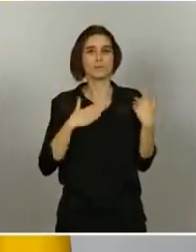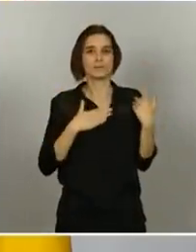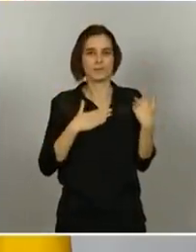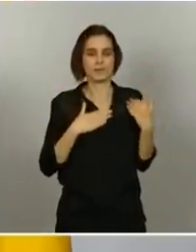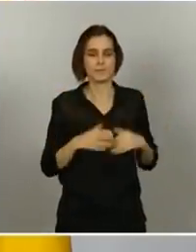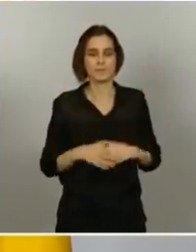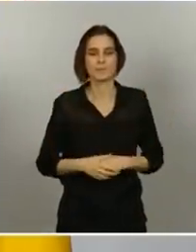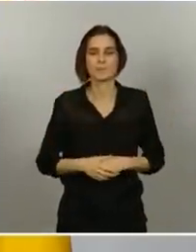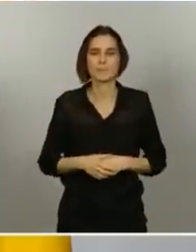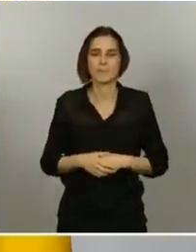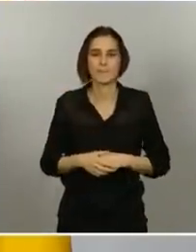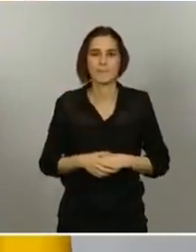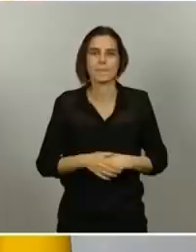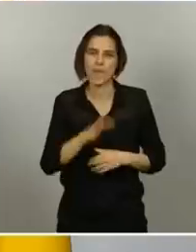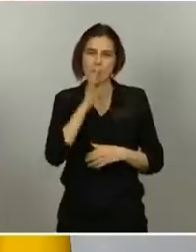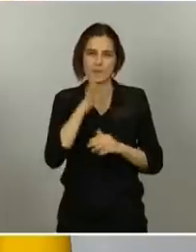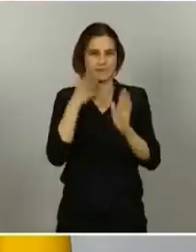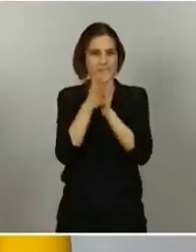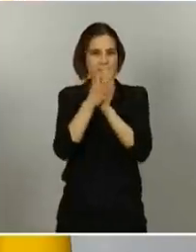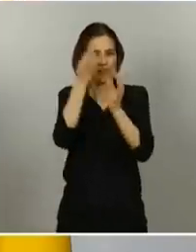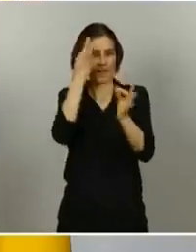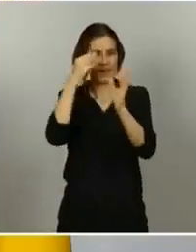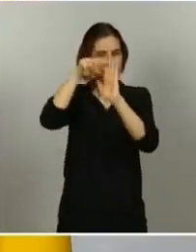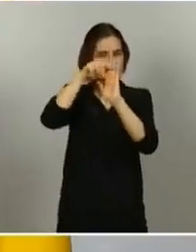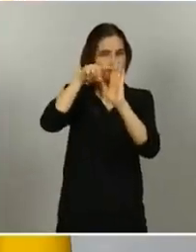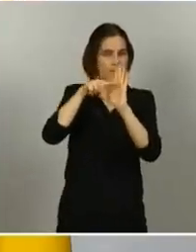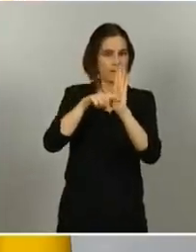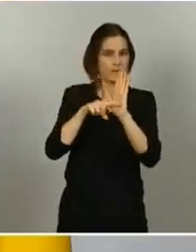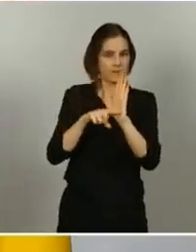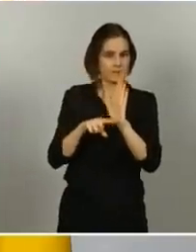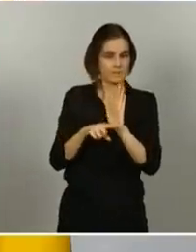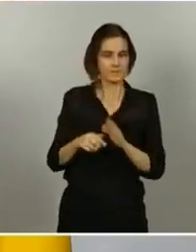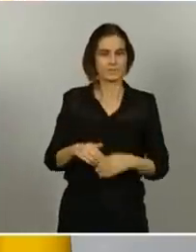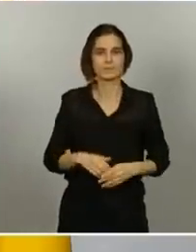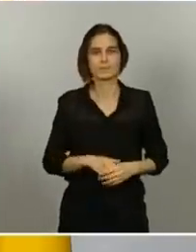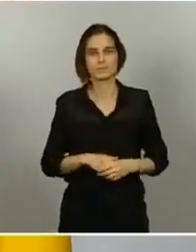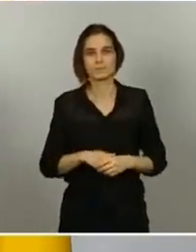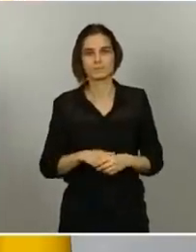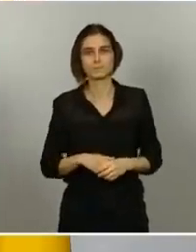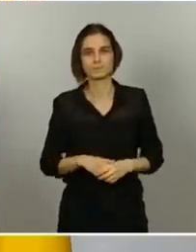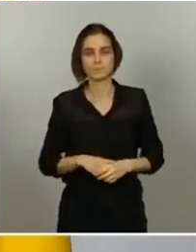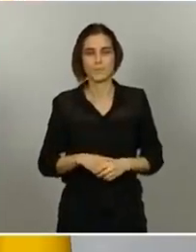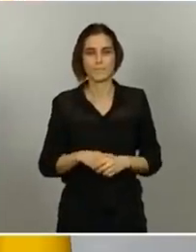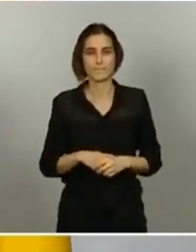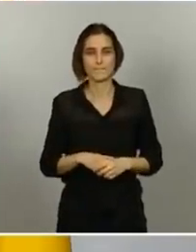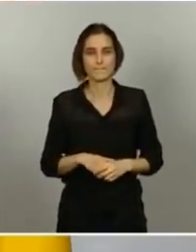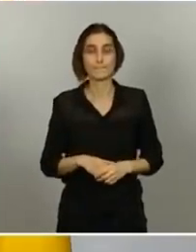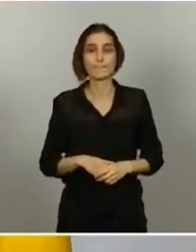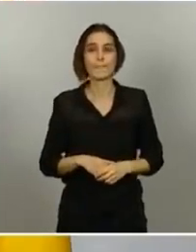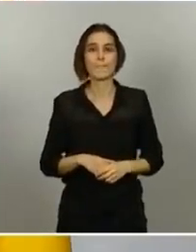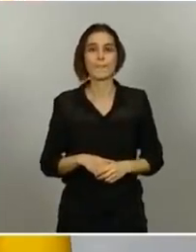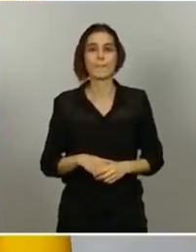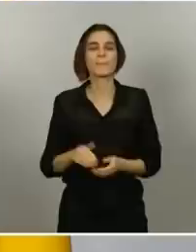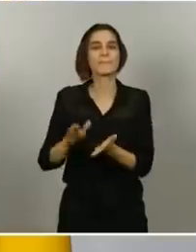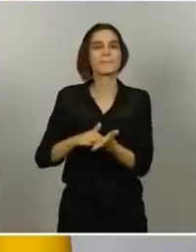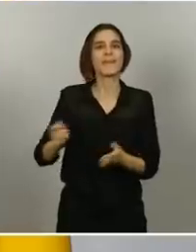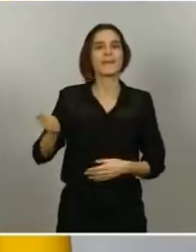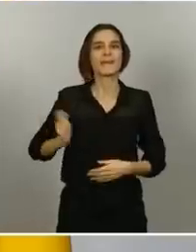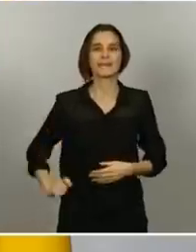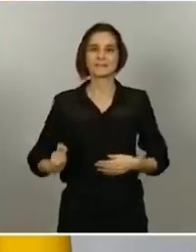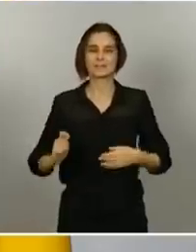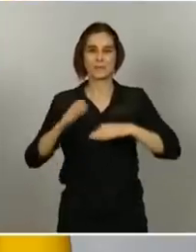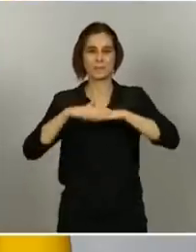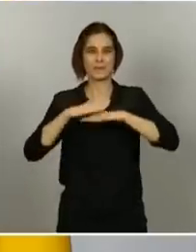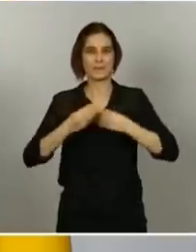algunos dos elementos máis importantes desta nova prestación. O ingreso mínimo vital é unha prestación non contributiva da seguridade